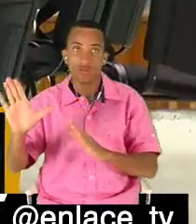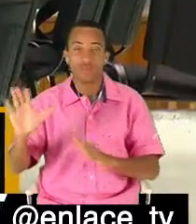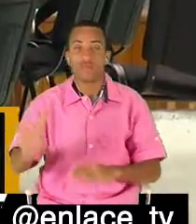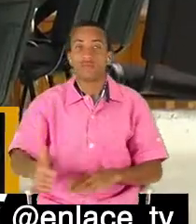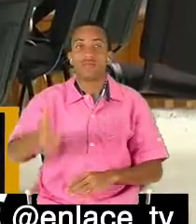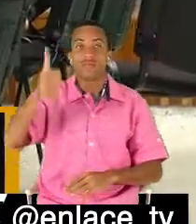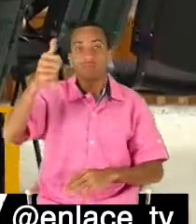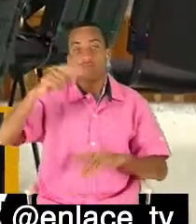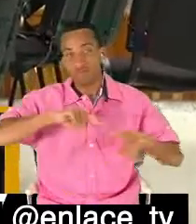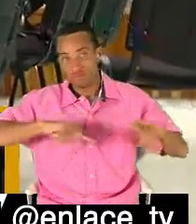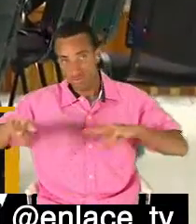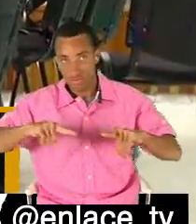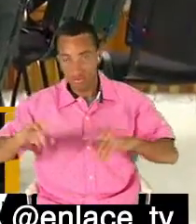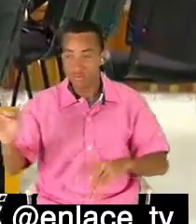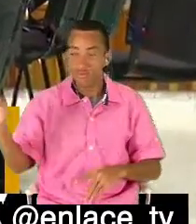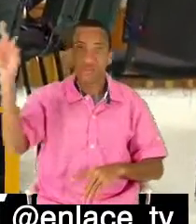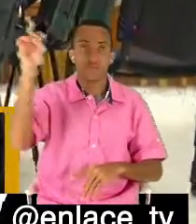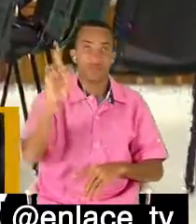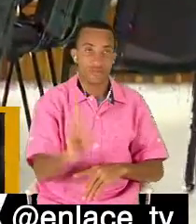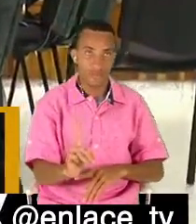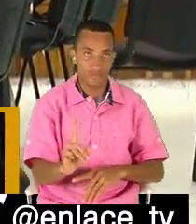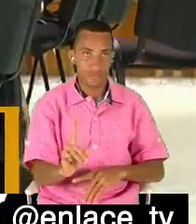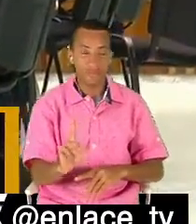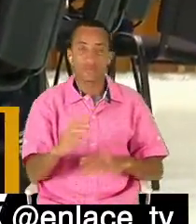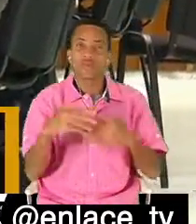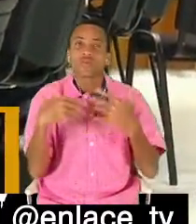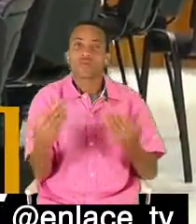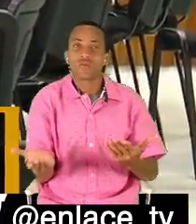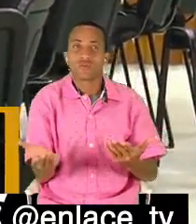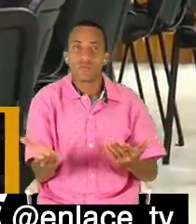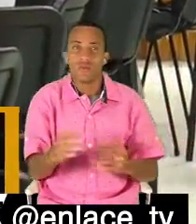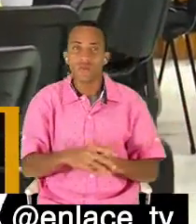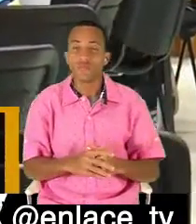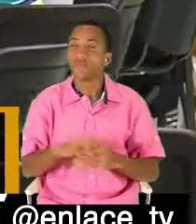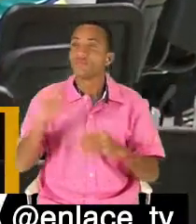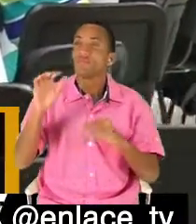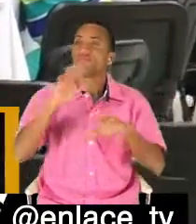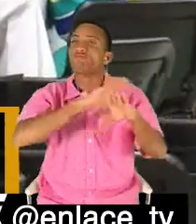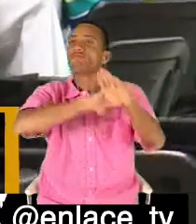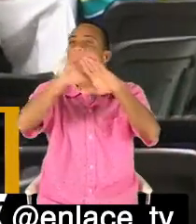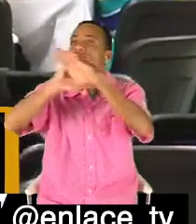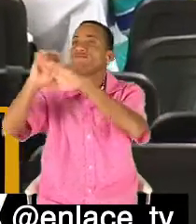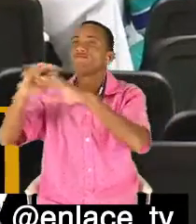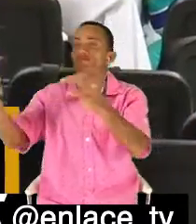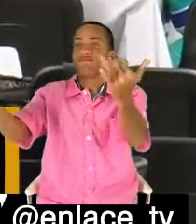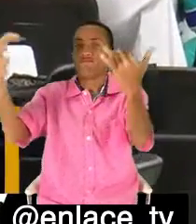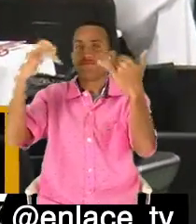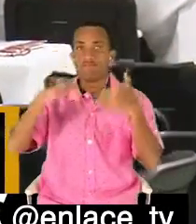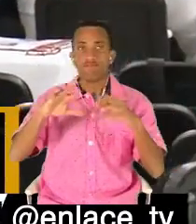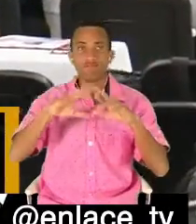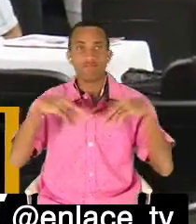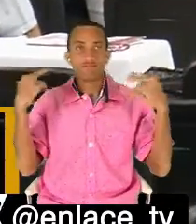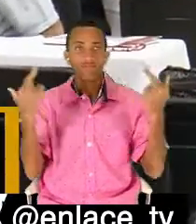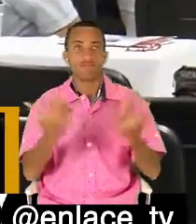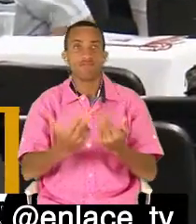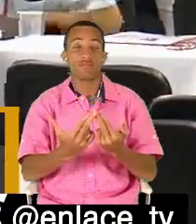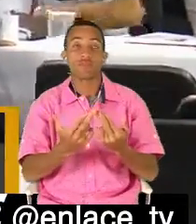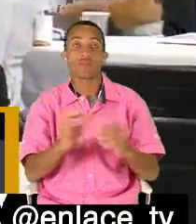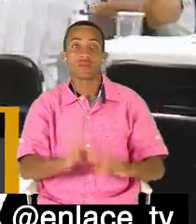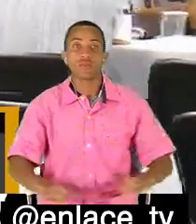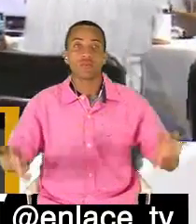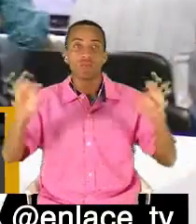importante compañía, sobre lo que representa para ellos esta convocatoria que se ha dado aquí Igualmente la importancia